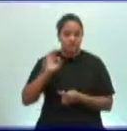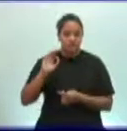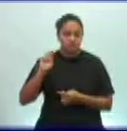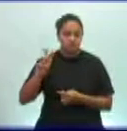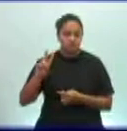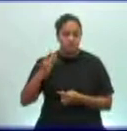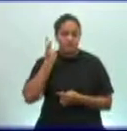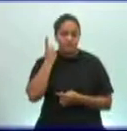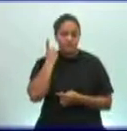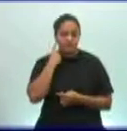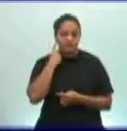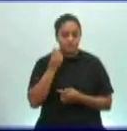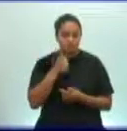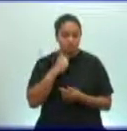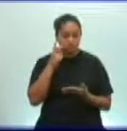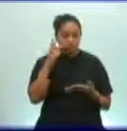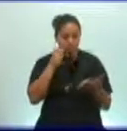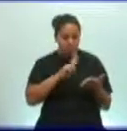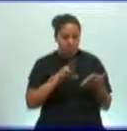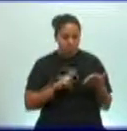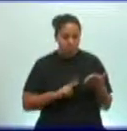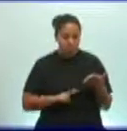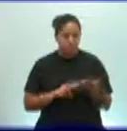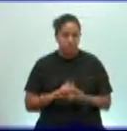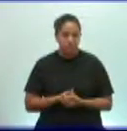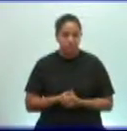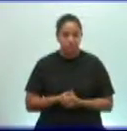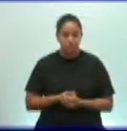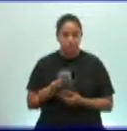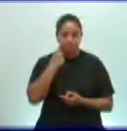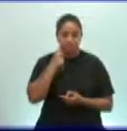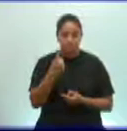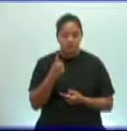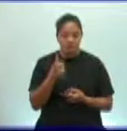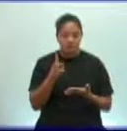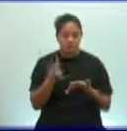escuchar la lectura de El tiempo perdido.